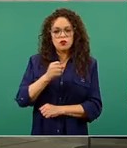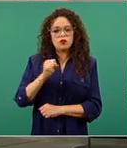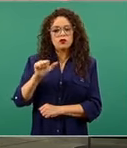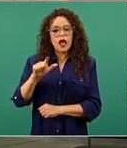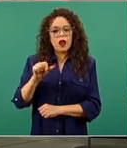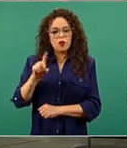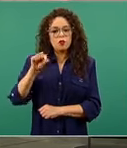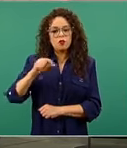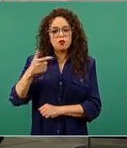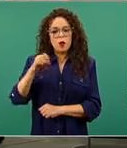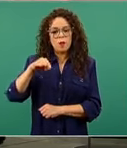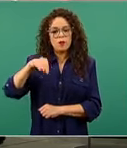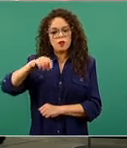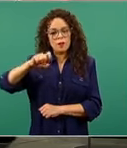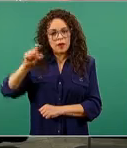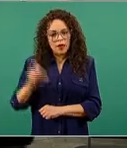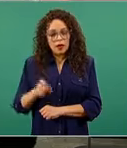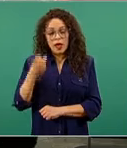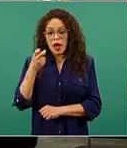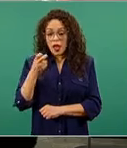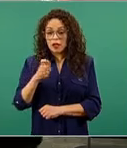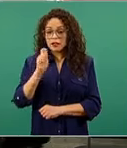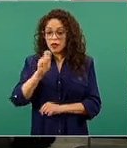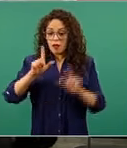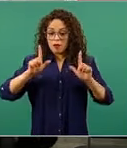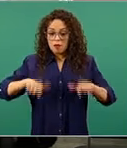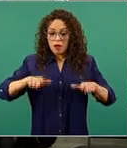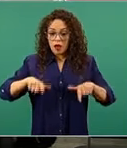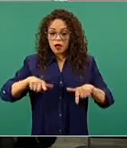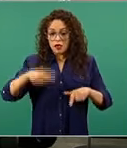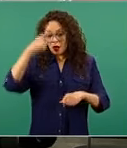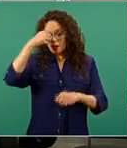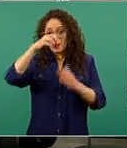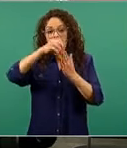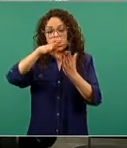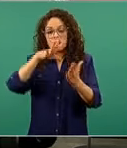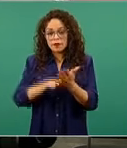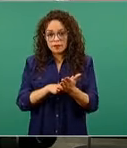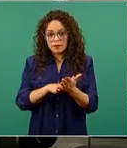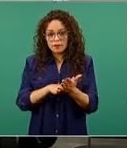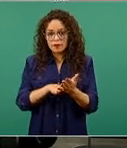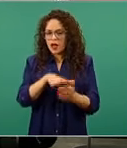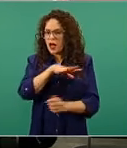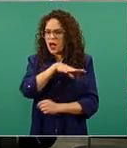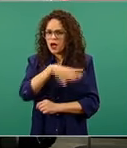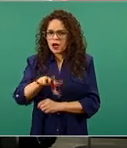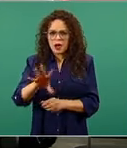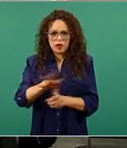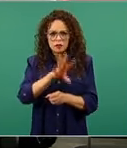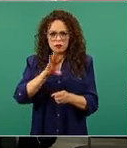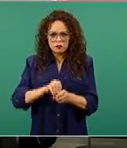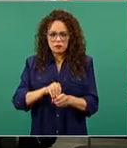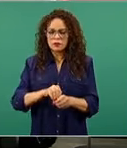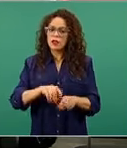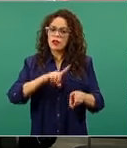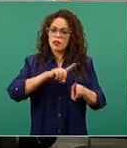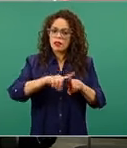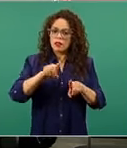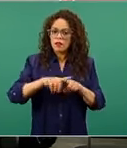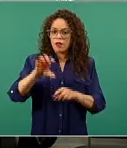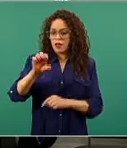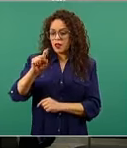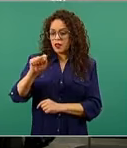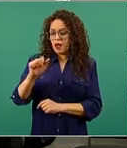mivacuna.salud.gov.mx es la plataforma general de registro de las distintas subpoblaciones que, de acuerdo a las distintas etapas y